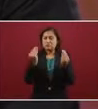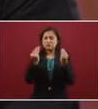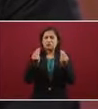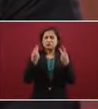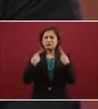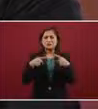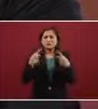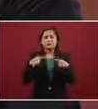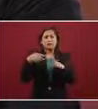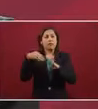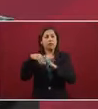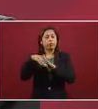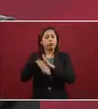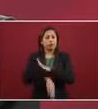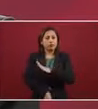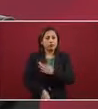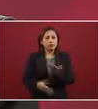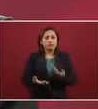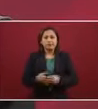que